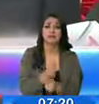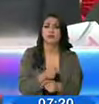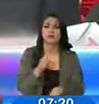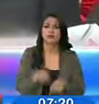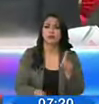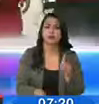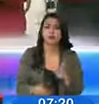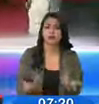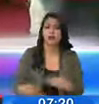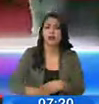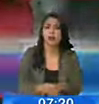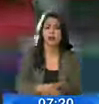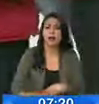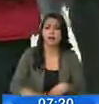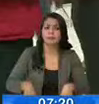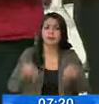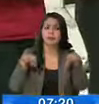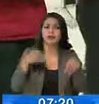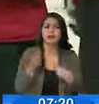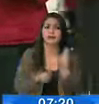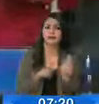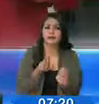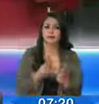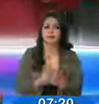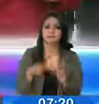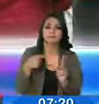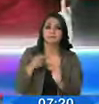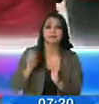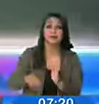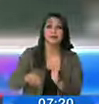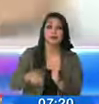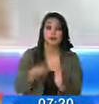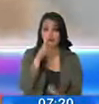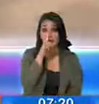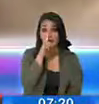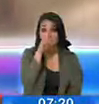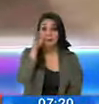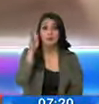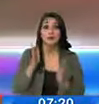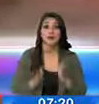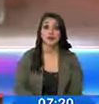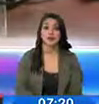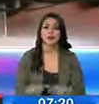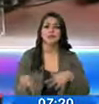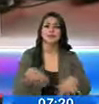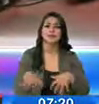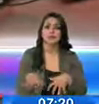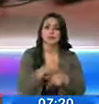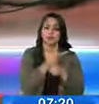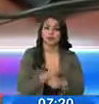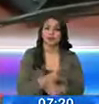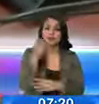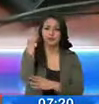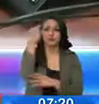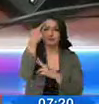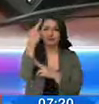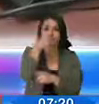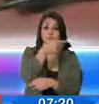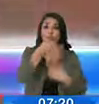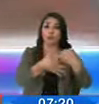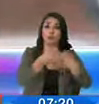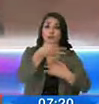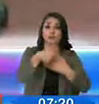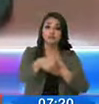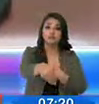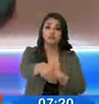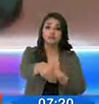vayan a la calle. A decir de Cristóbal Buendía, abogado de los empleados, la acción interpuesta deberá ser calificada por un juez en un lapso